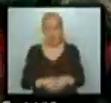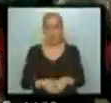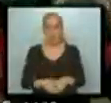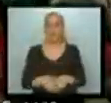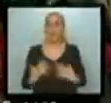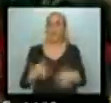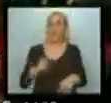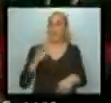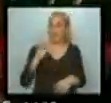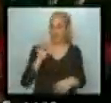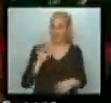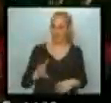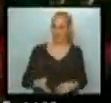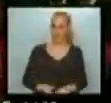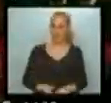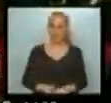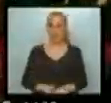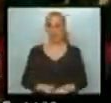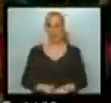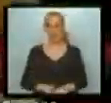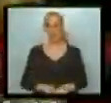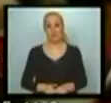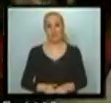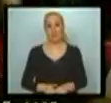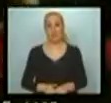muy duro. Y la verdad,